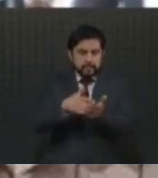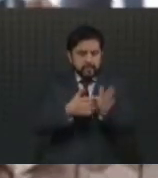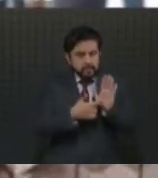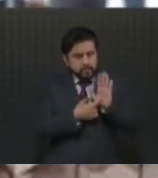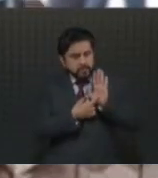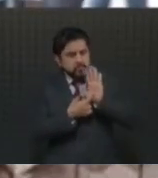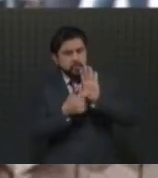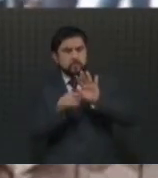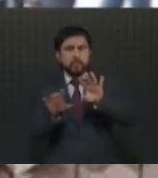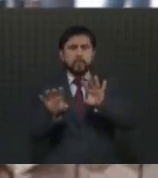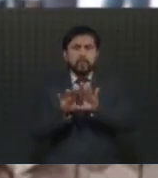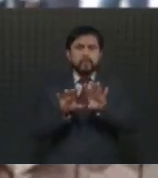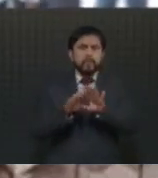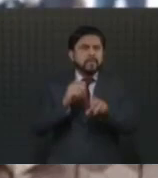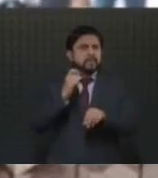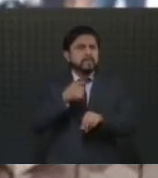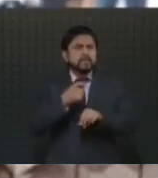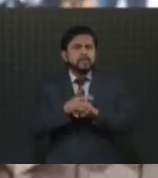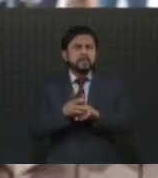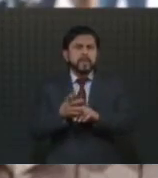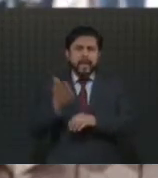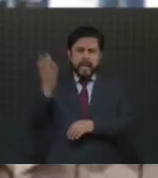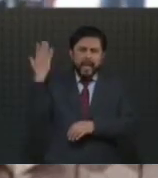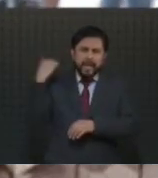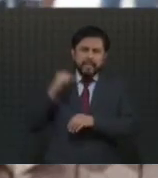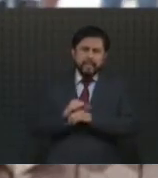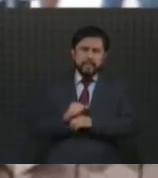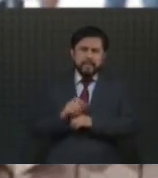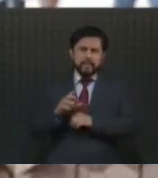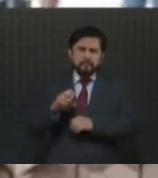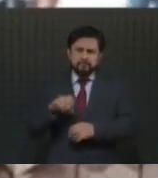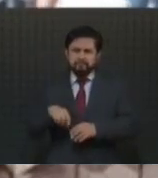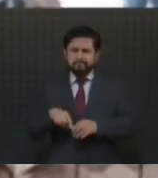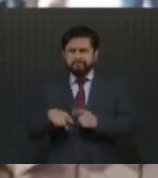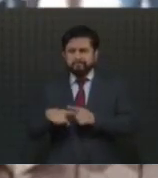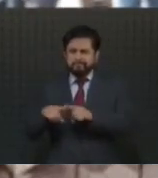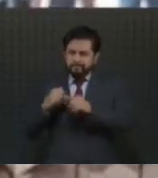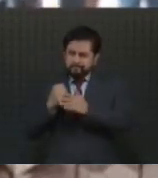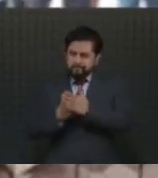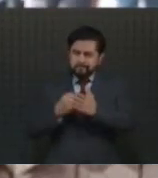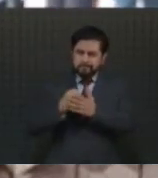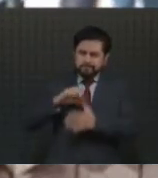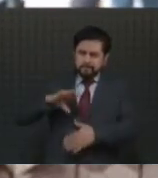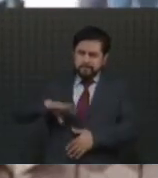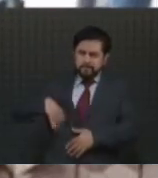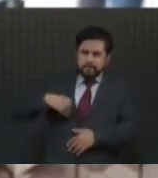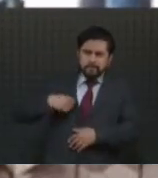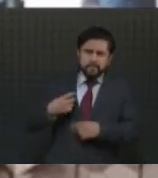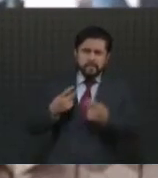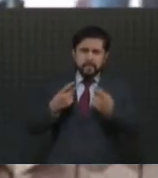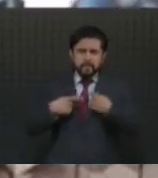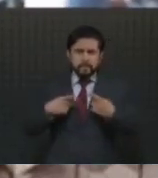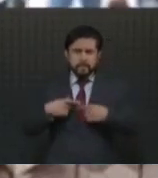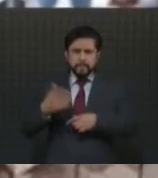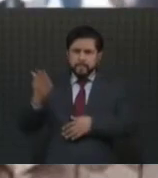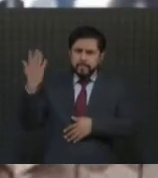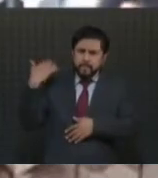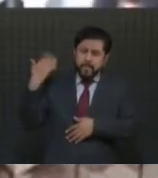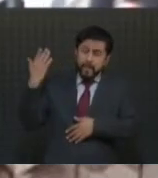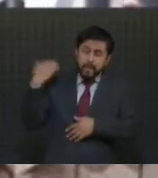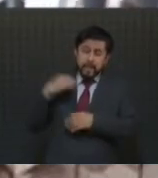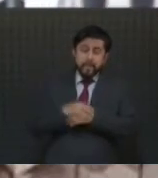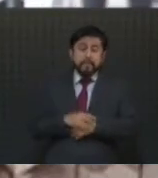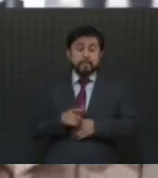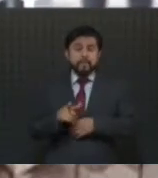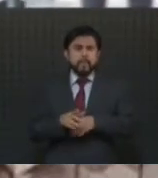representan la lucha de los coyoacanenses por mejorar sus condiciones